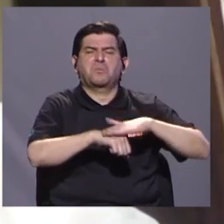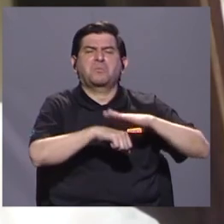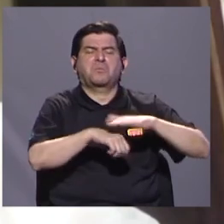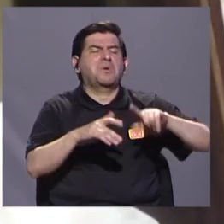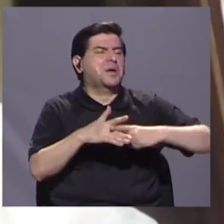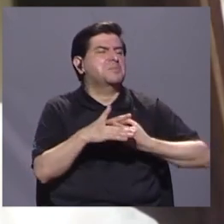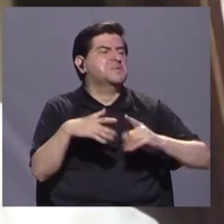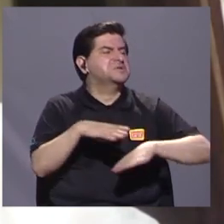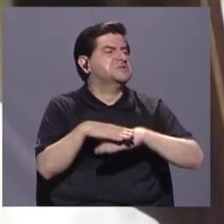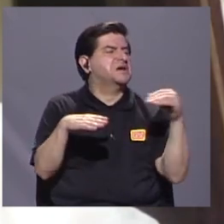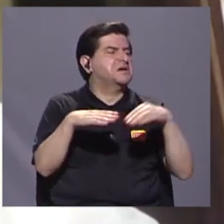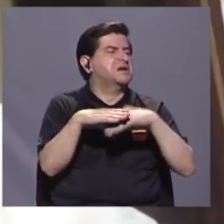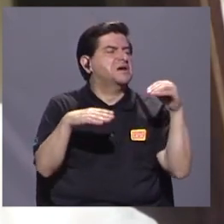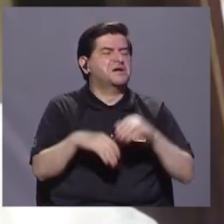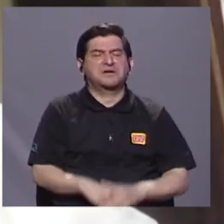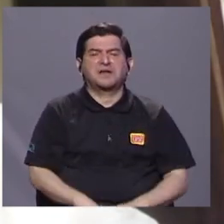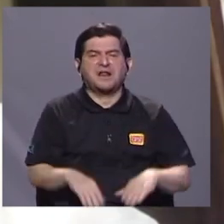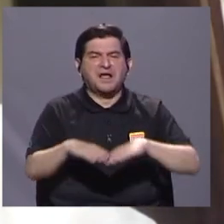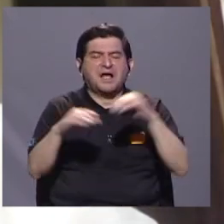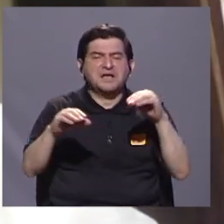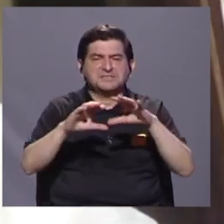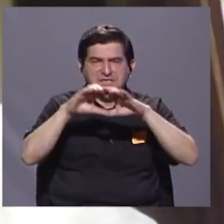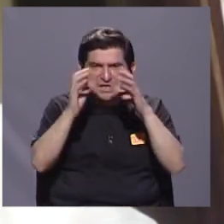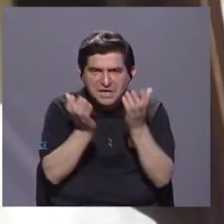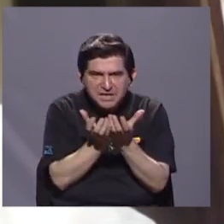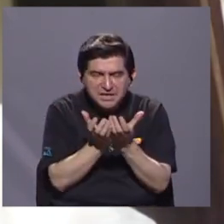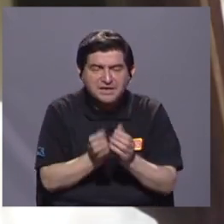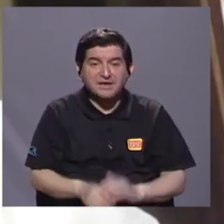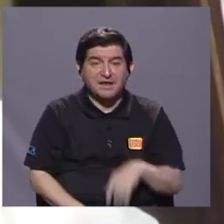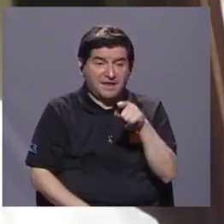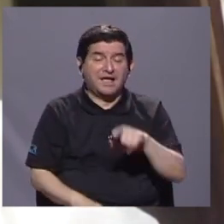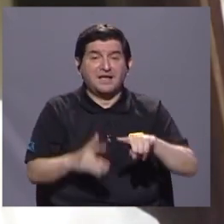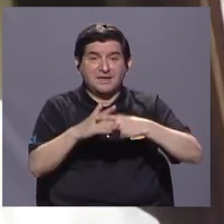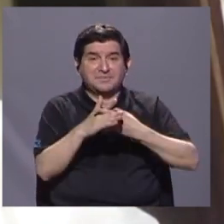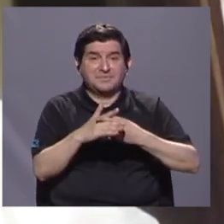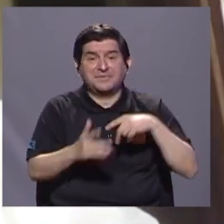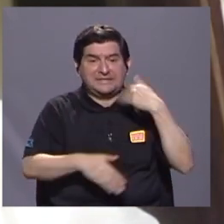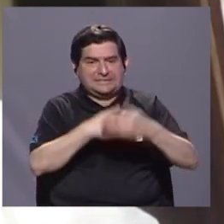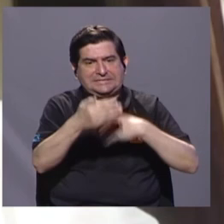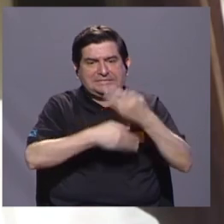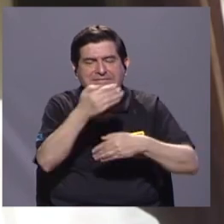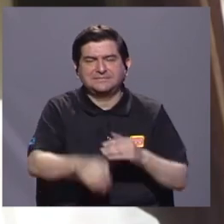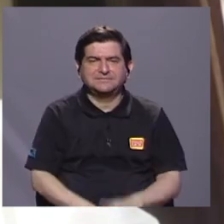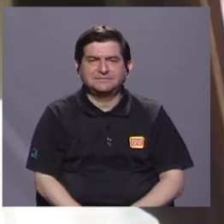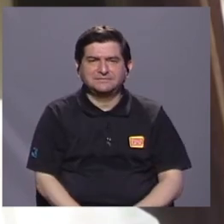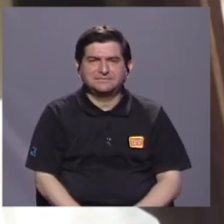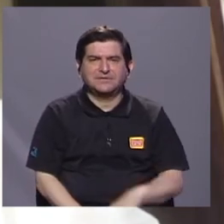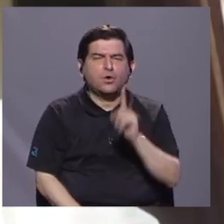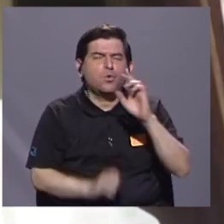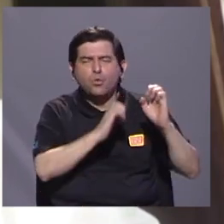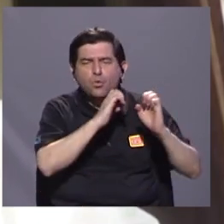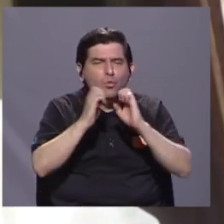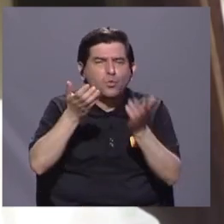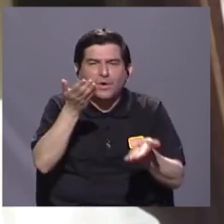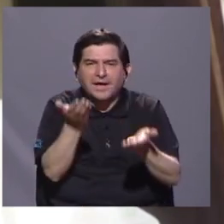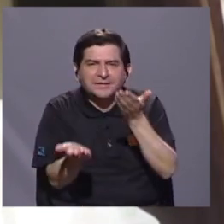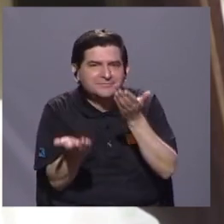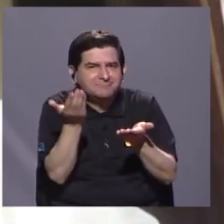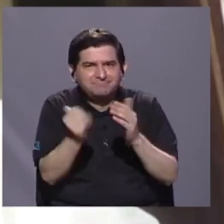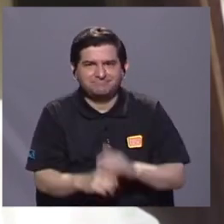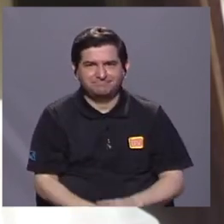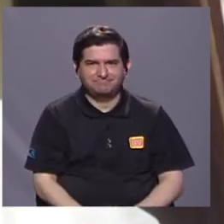empezar a salir más o empezar a romper burbujas, y ahí es donde vienen los procesos. ¿Qué hubiese sido, digamos, una estrategia tal vez?